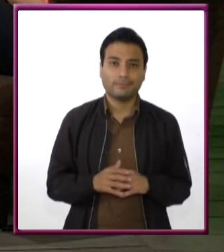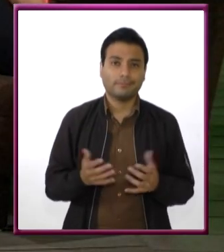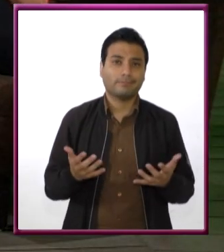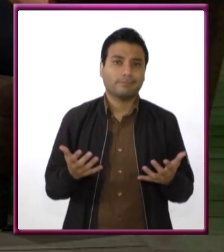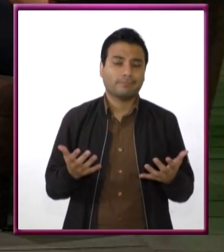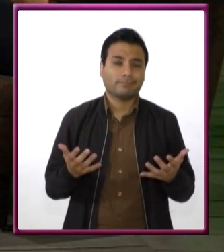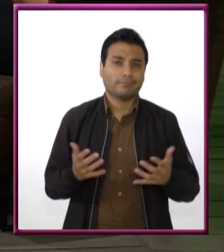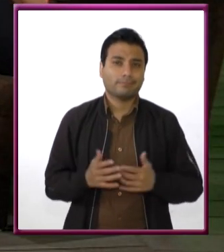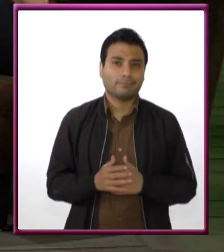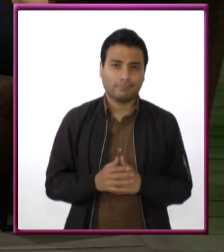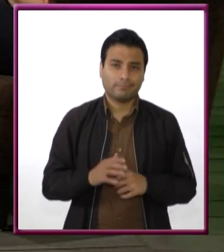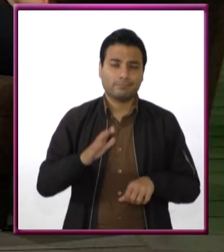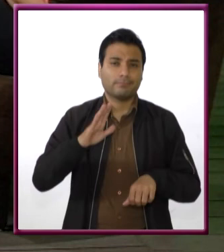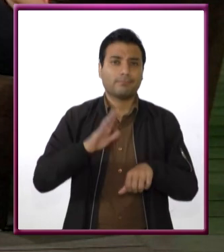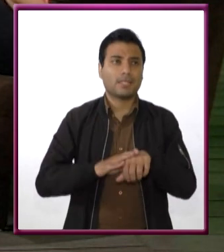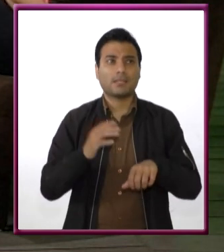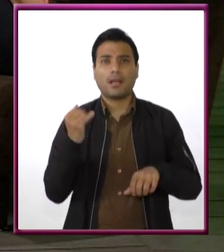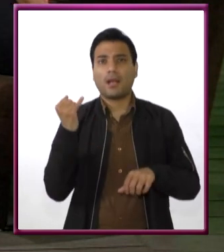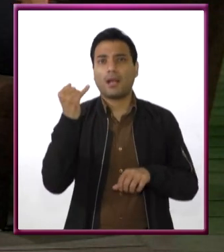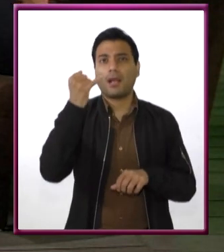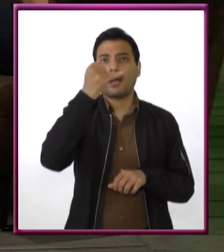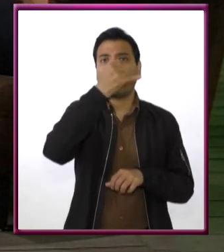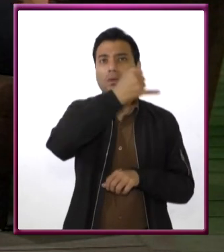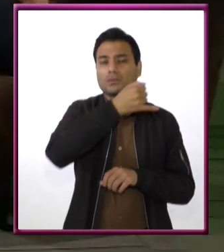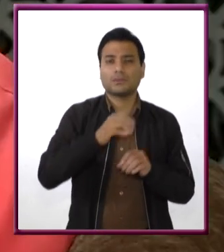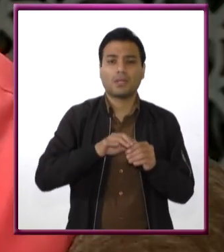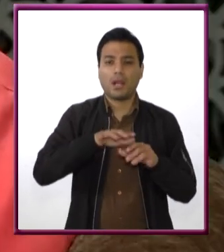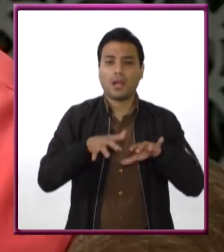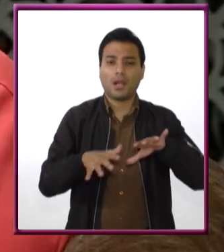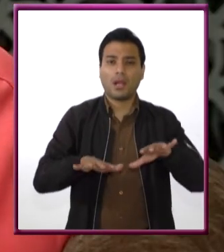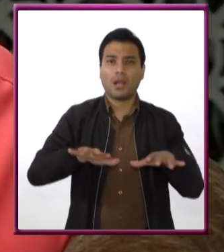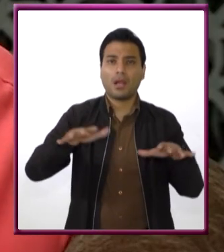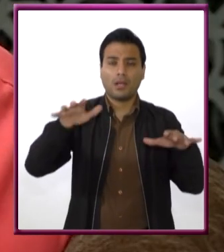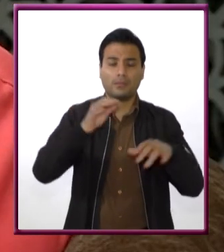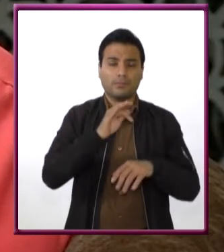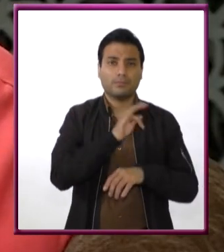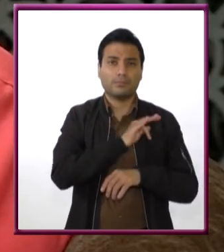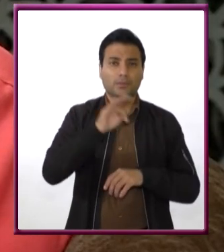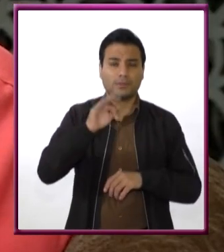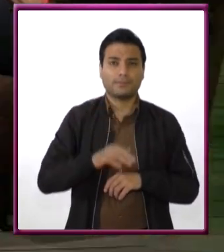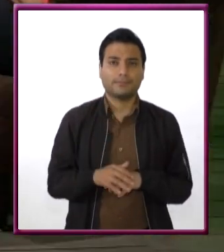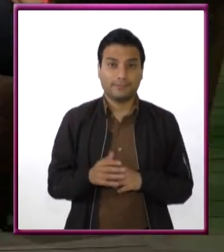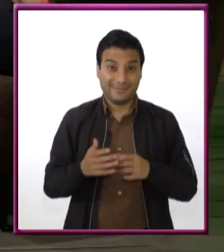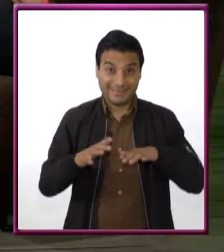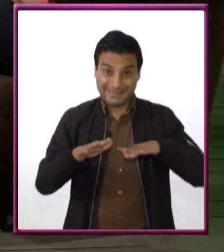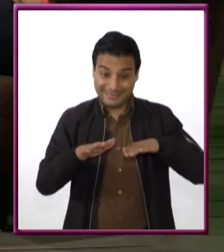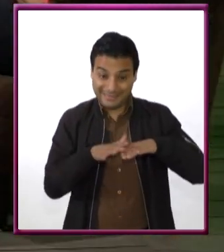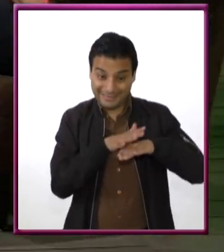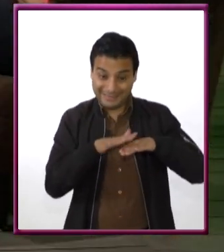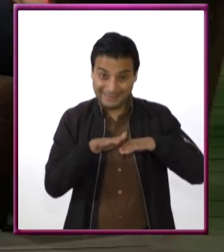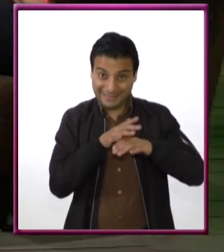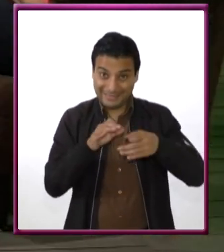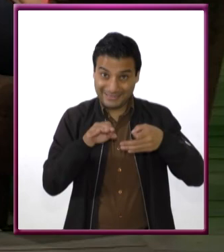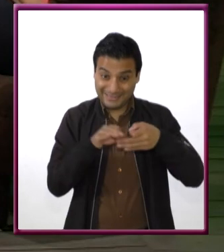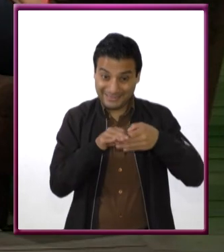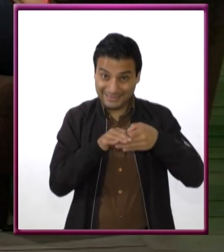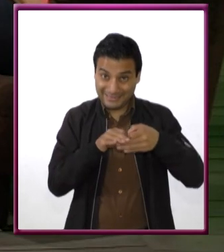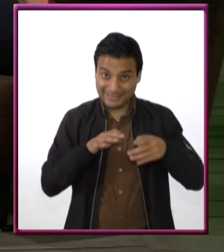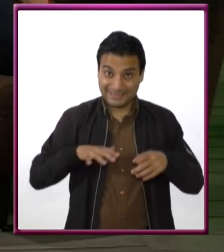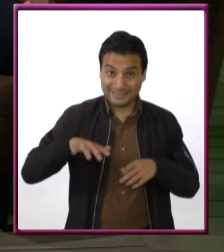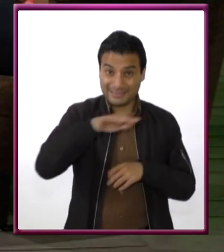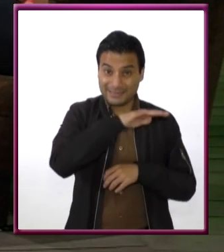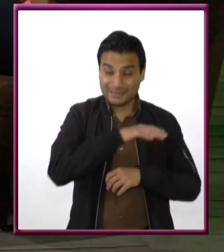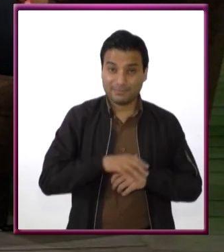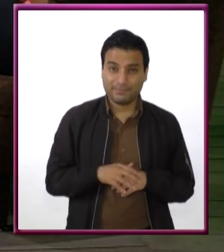también grandes distancias. Incluso lo que encontramos en la zona costera muchas veces se